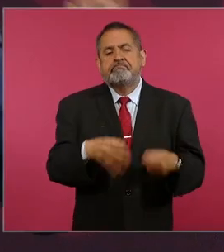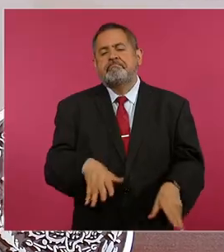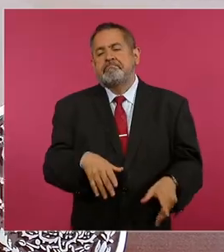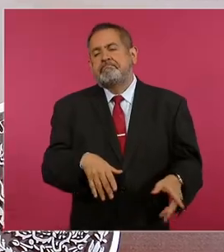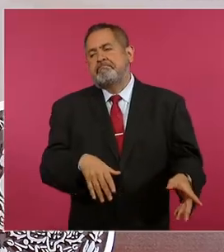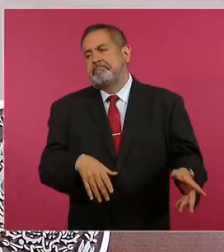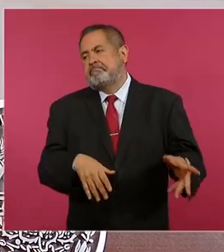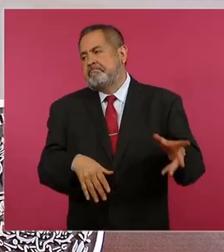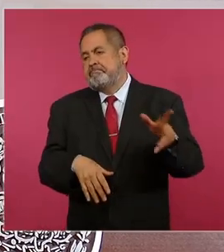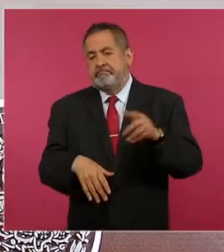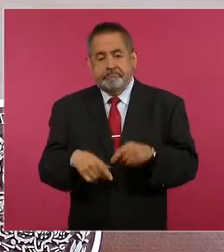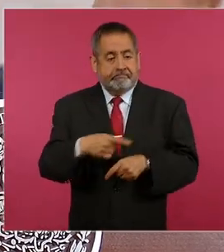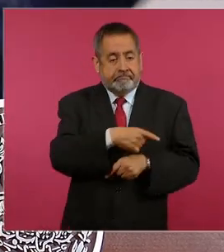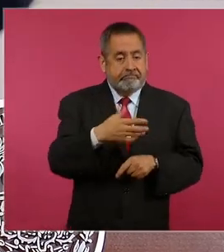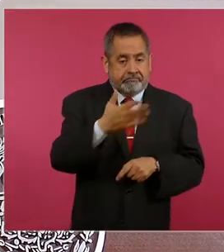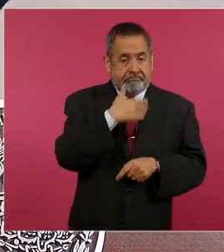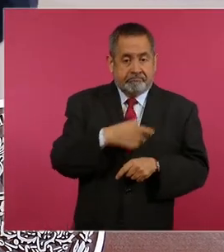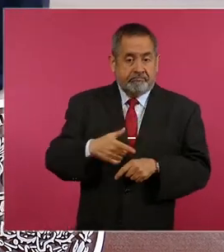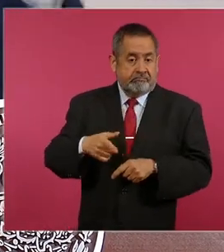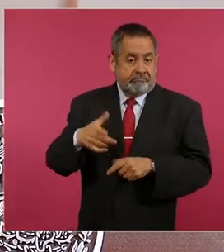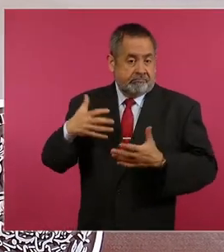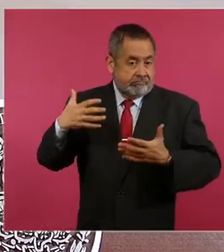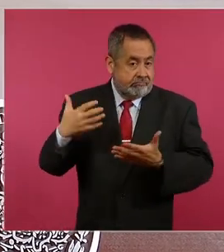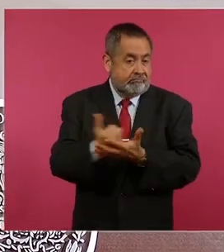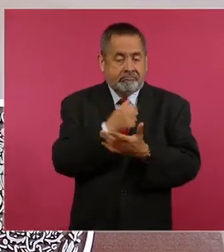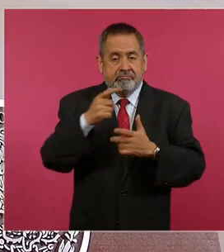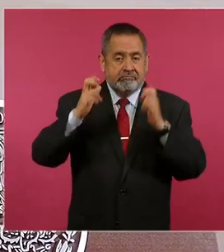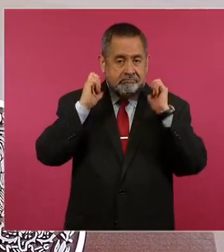que eran los que arrasaban en Chiapas,